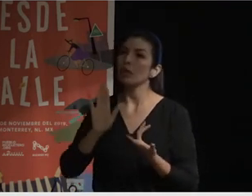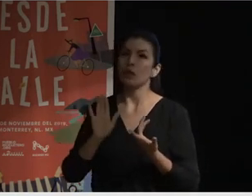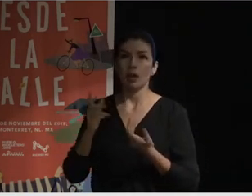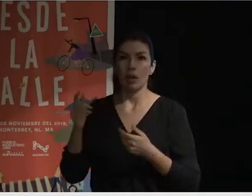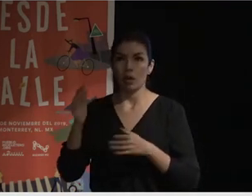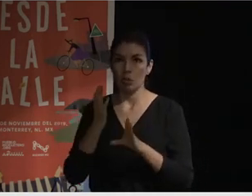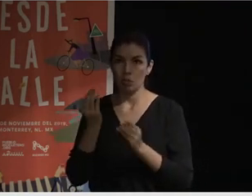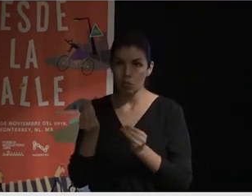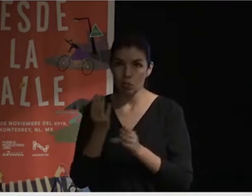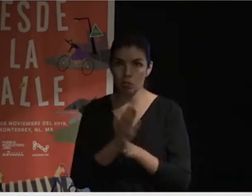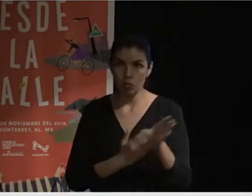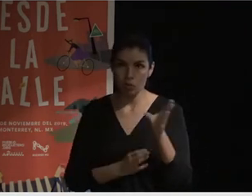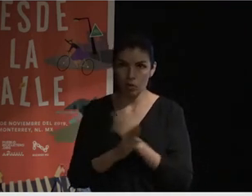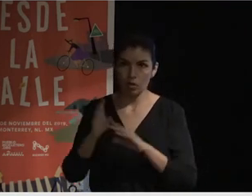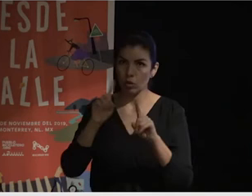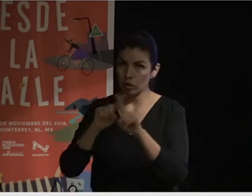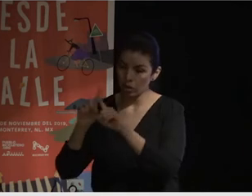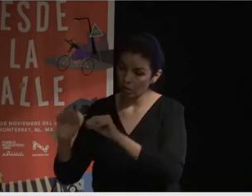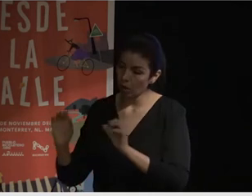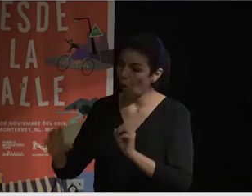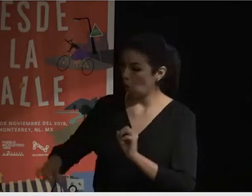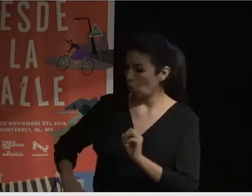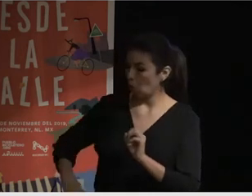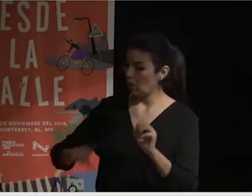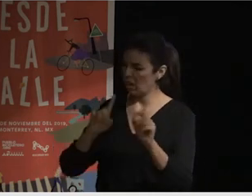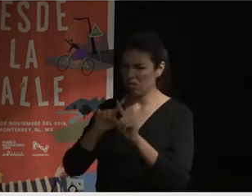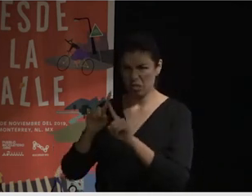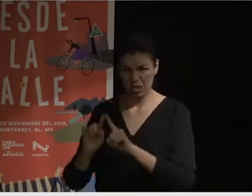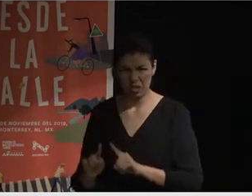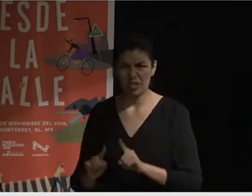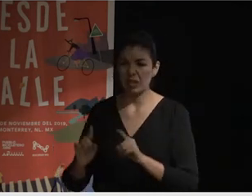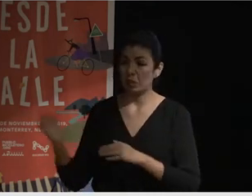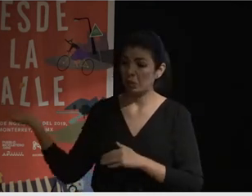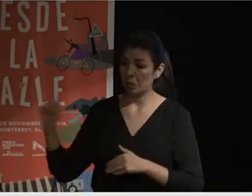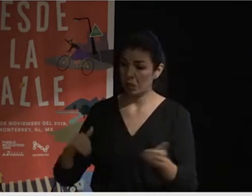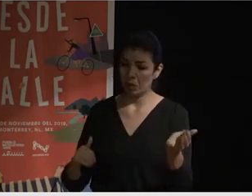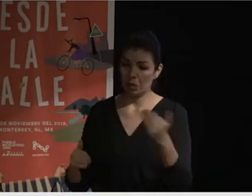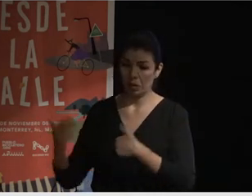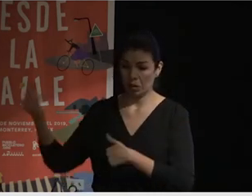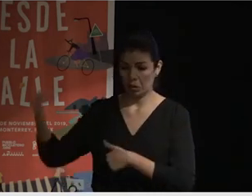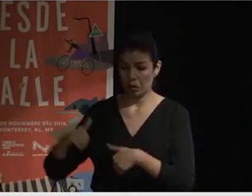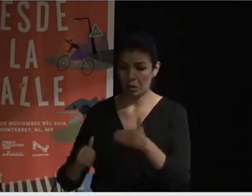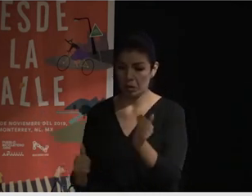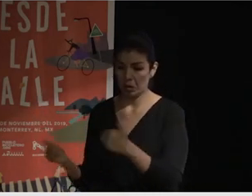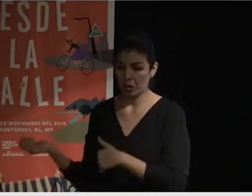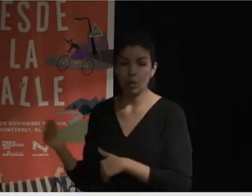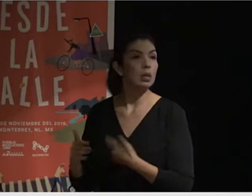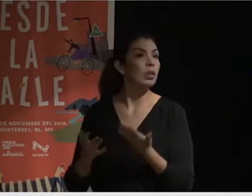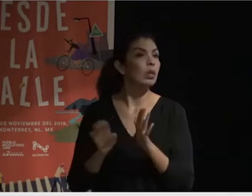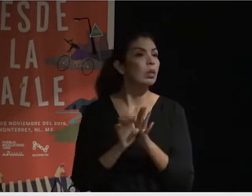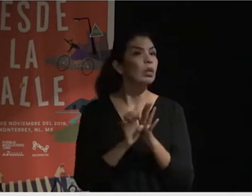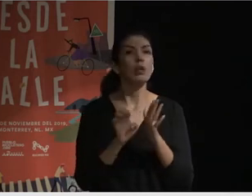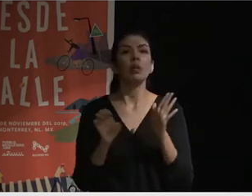el caso del Trevi en internet, ya ni siquiera hay a quién hacerse la democión. ¿A dónde hacemos las marchas? ¿A Santa Fe, frente a los financieros, con el